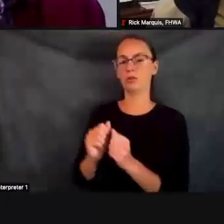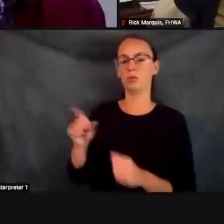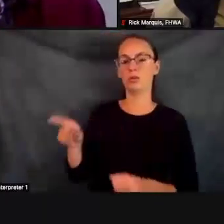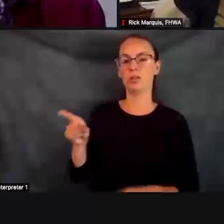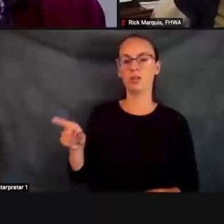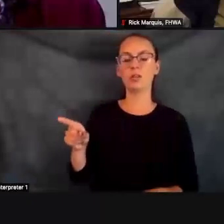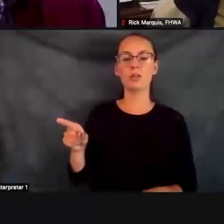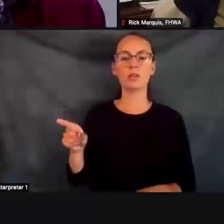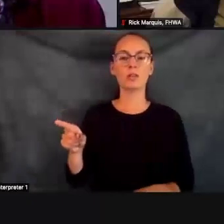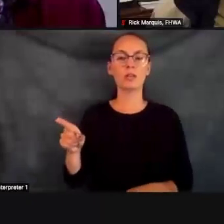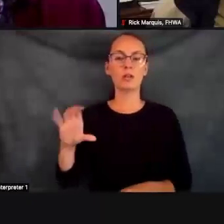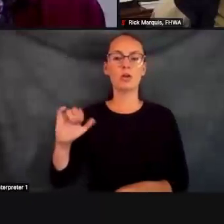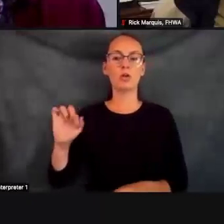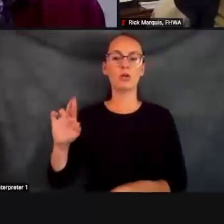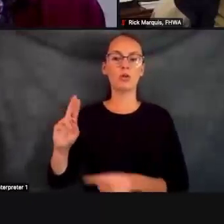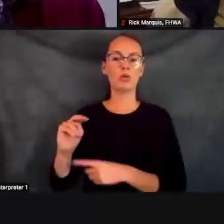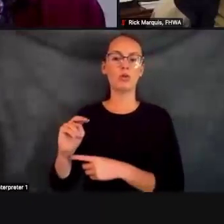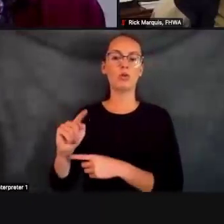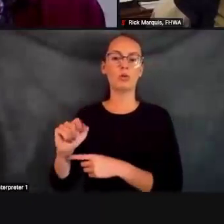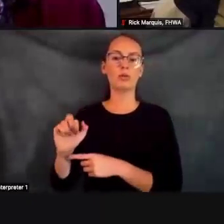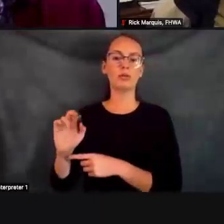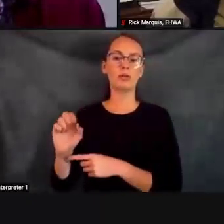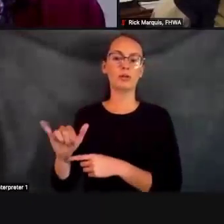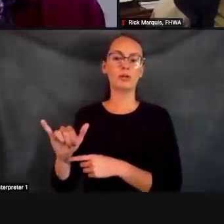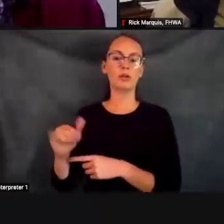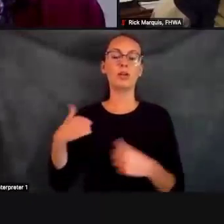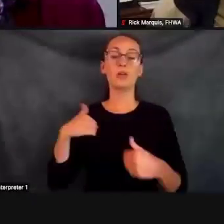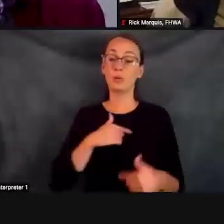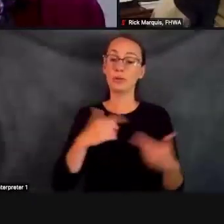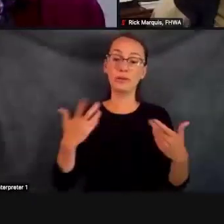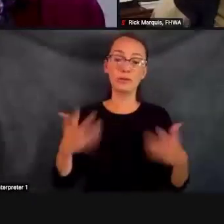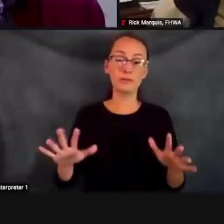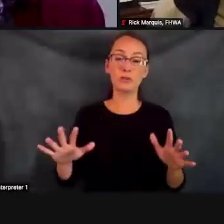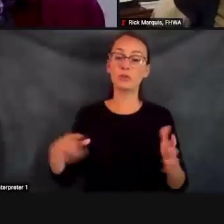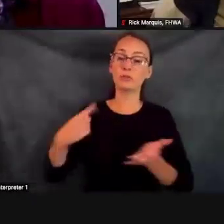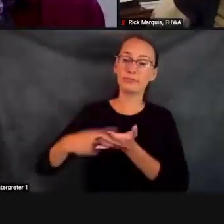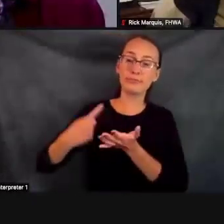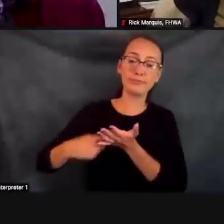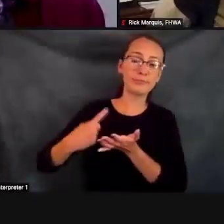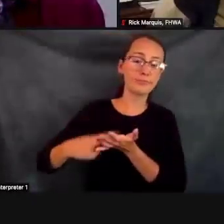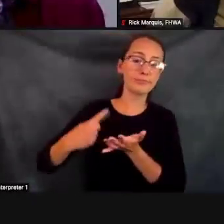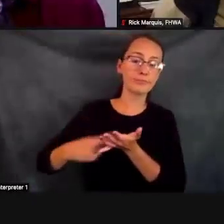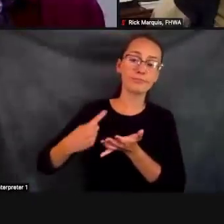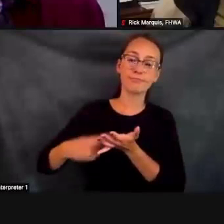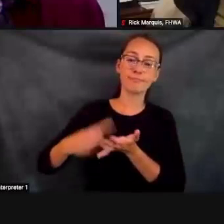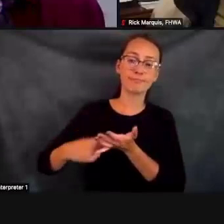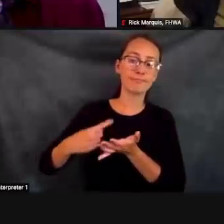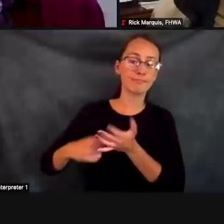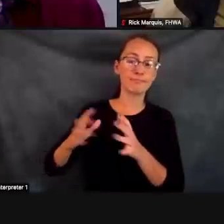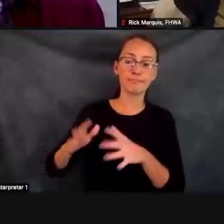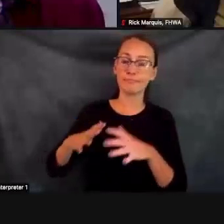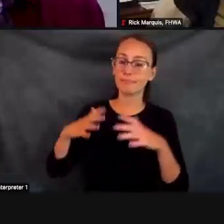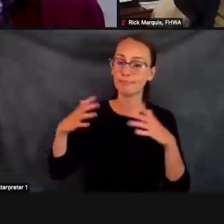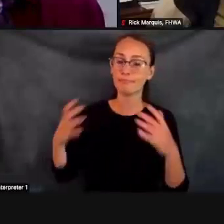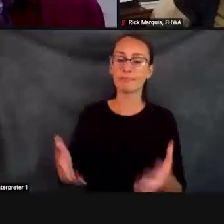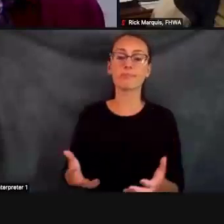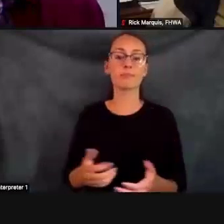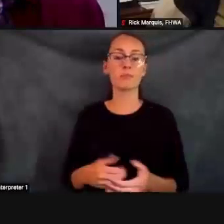T-U-C-K-E. Estoy de acuerdo con Courtney en cuanto a lo que ella dijo sobre los camiones. Hemos tenido